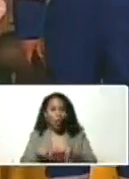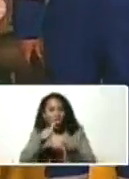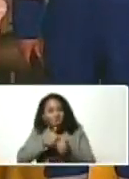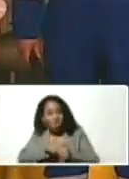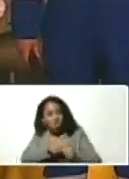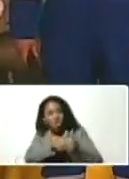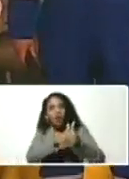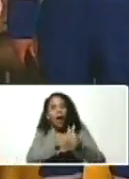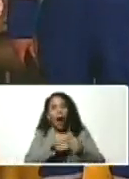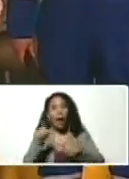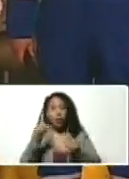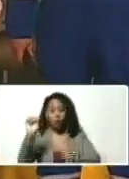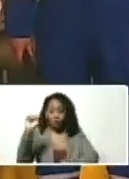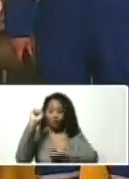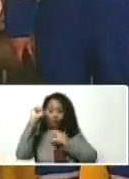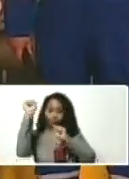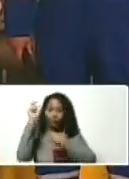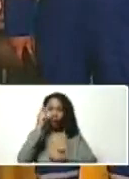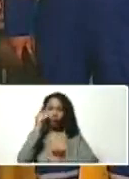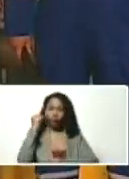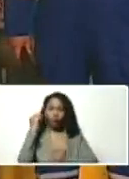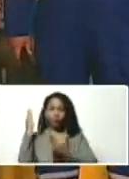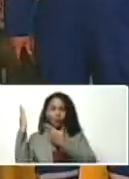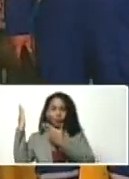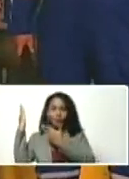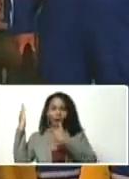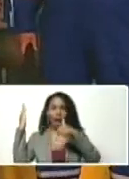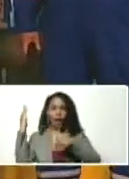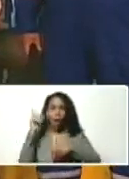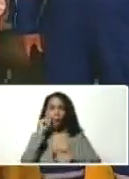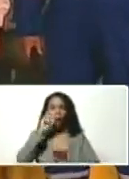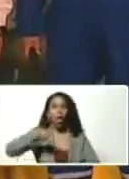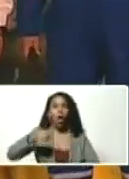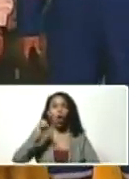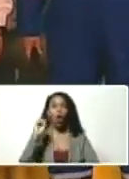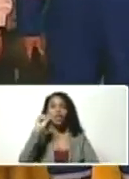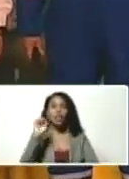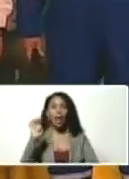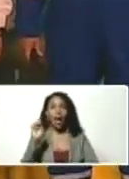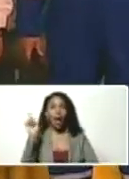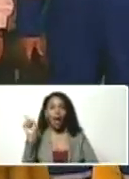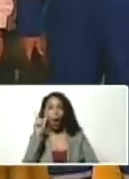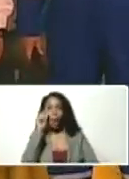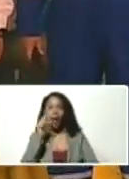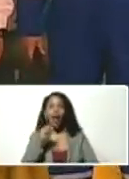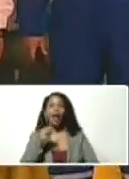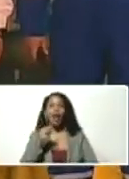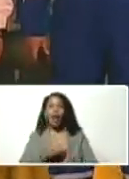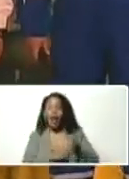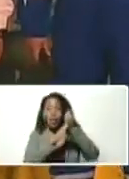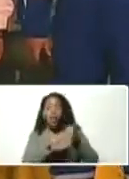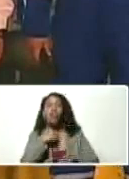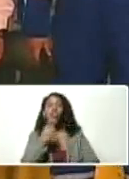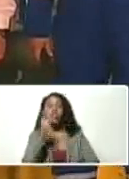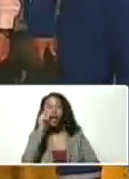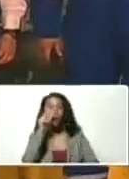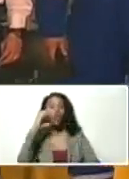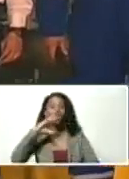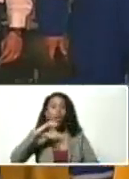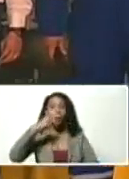ellos son los héroes y las heroínas. Aquí tenemos a José Guerrero, líder, vocero de los